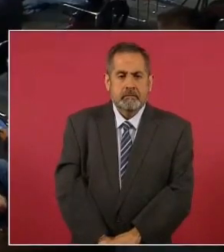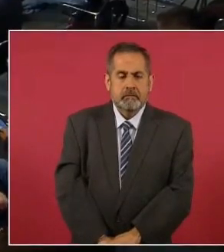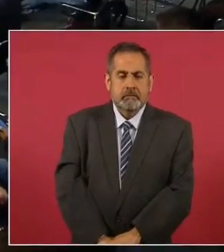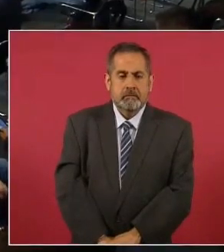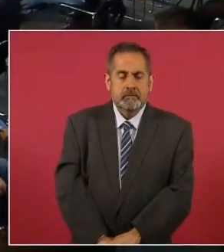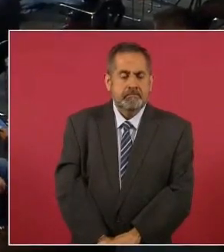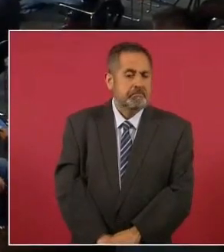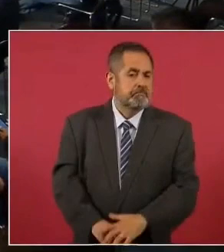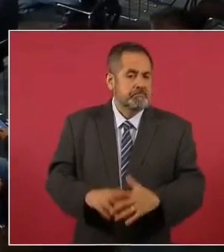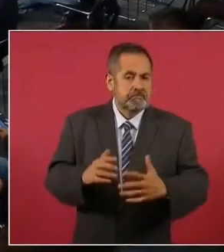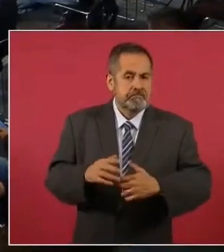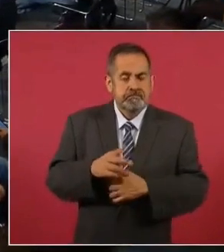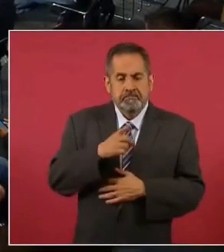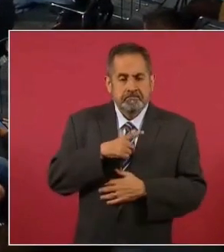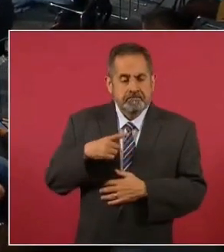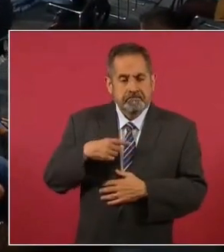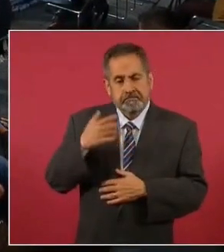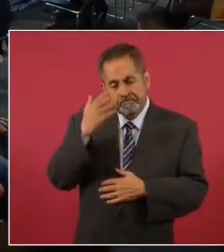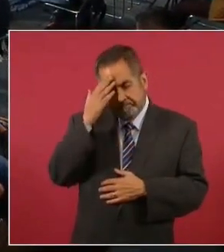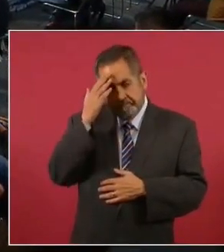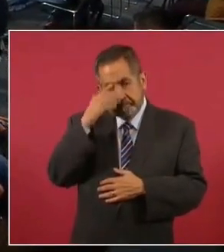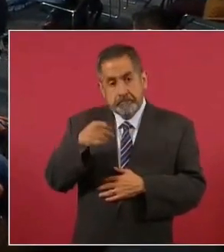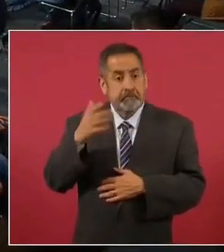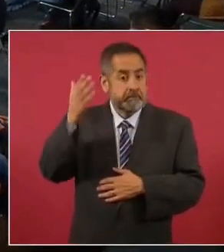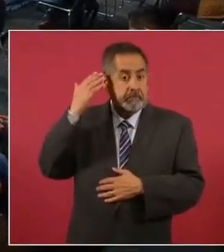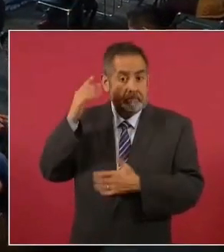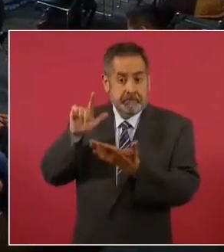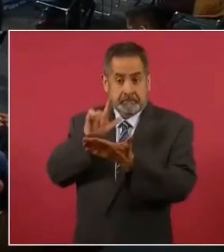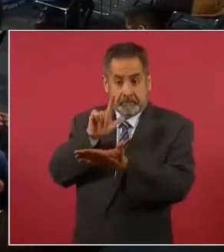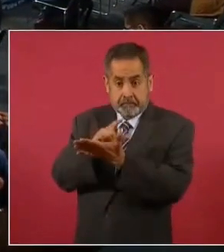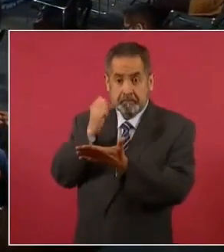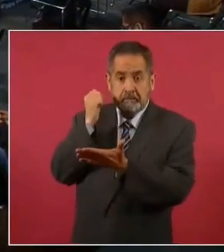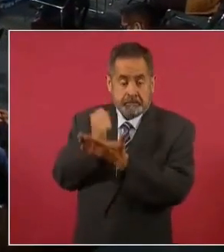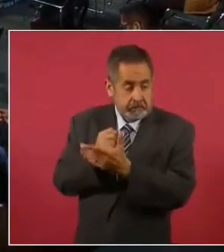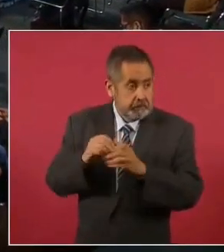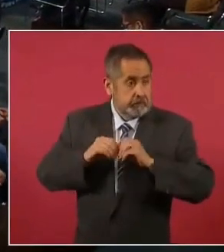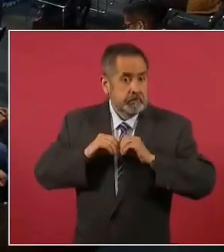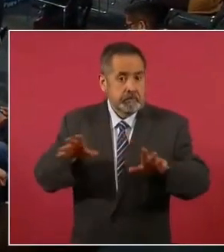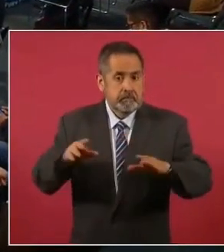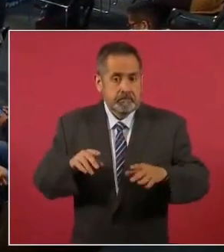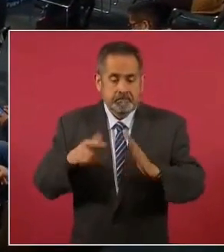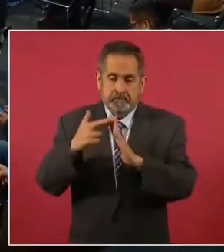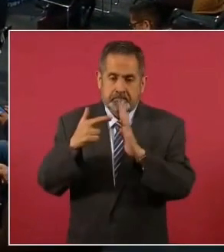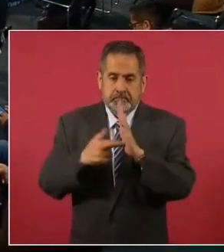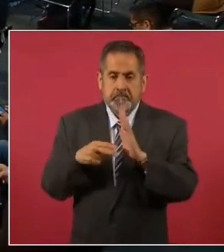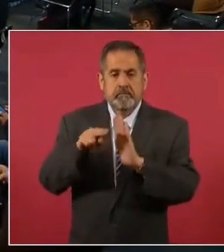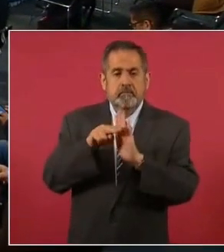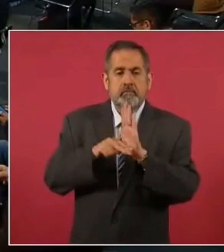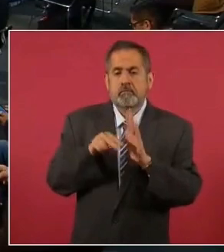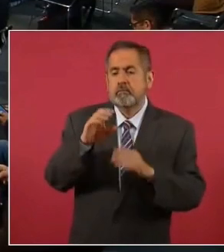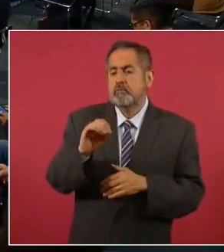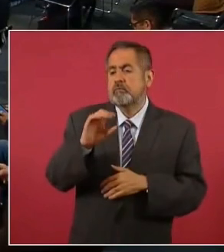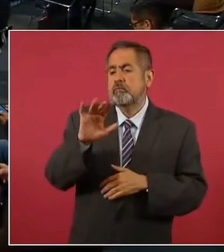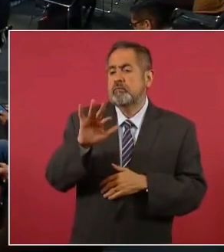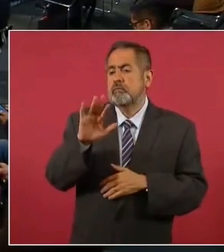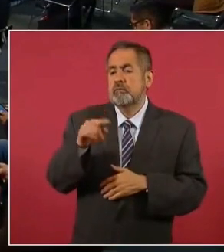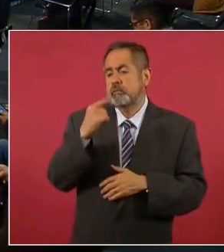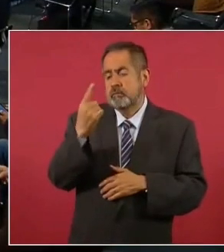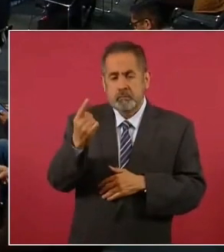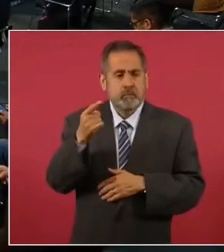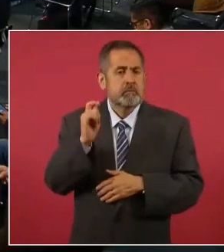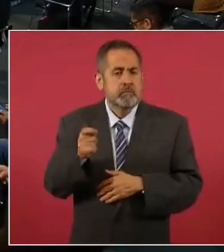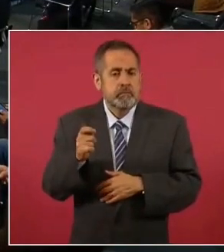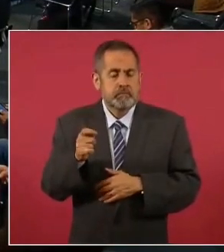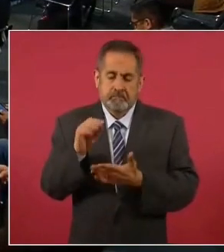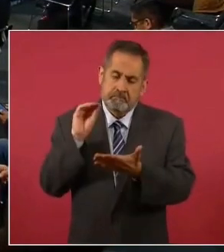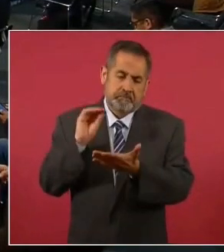Esto hay que reconocer que cuando se implementó cuando se hizo el cambio en la norma 051,